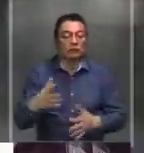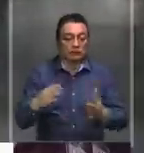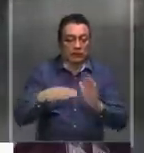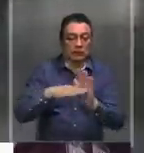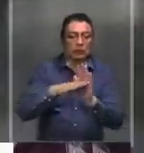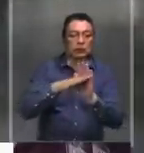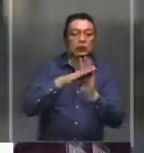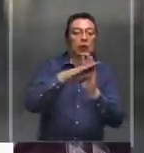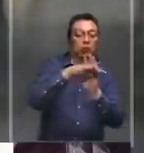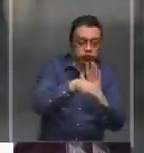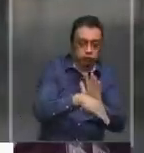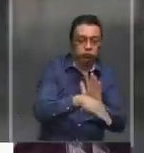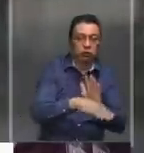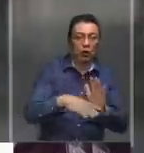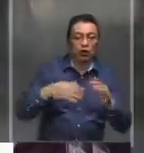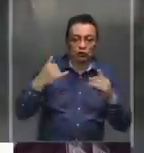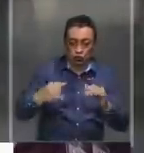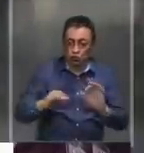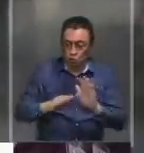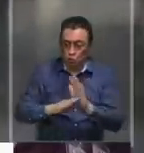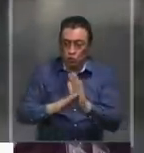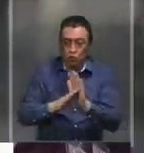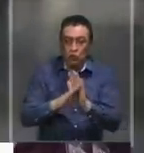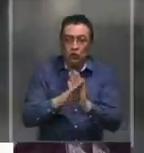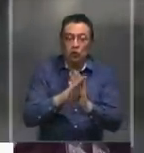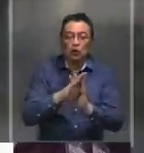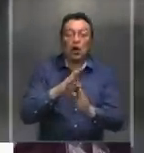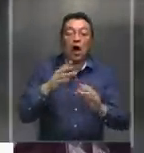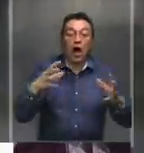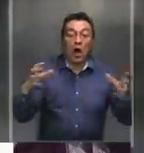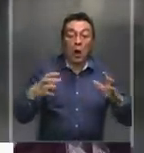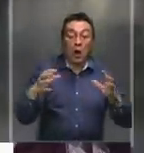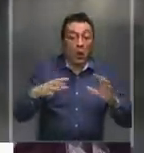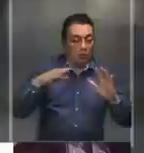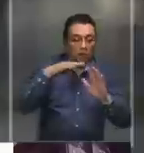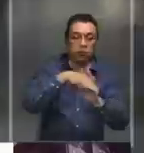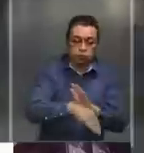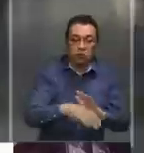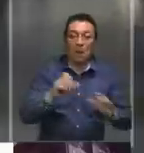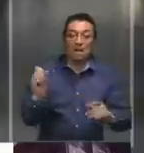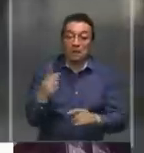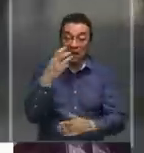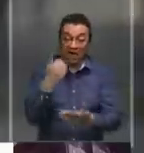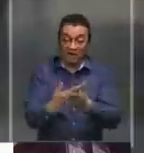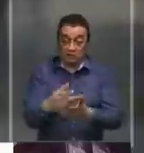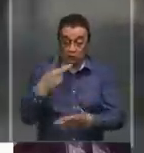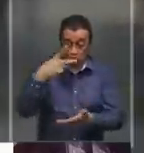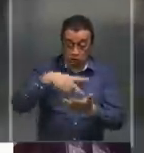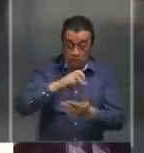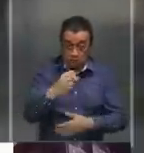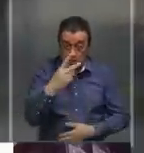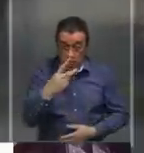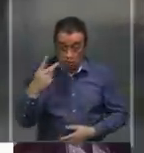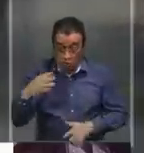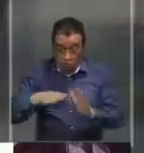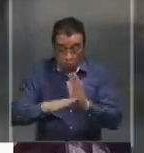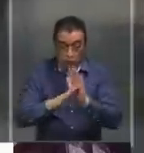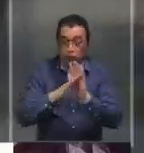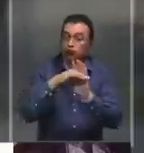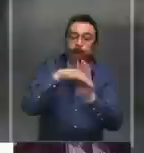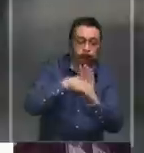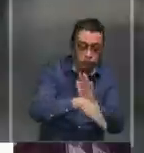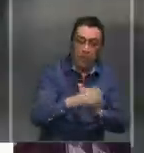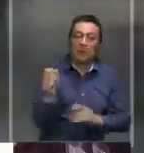tendencia alcista justamente en relación con los hechos de violencia rural. O sea, por primera vez durante el año 2022 la curva no fue en